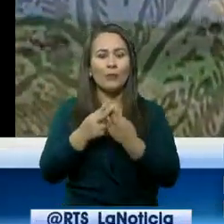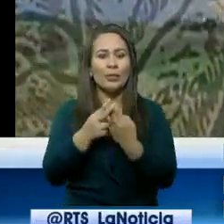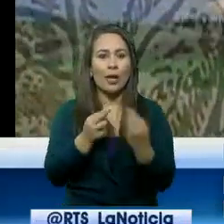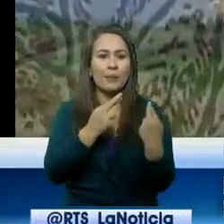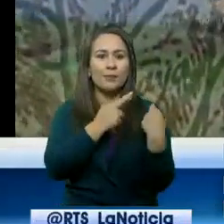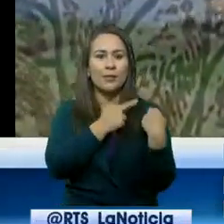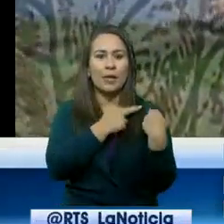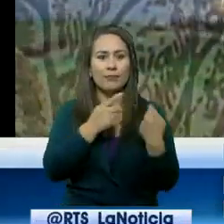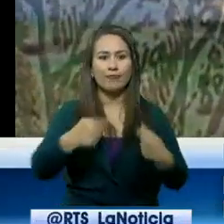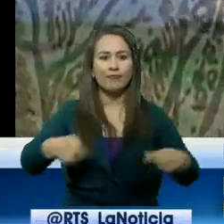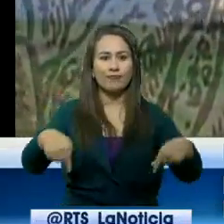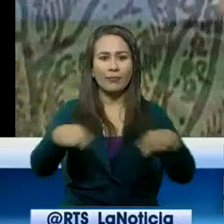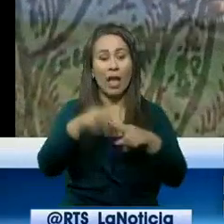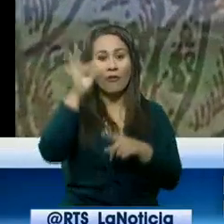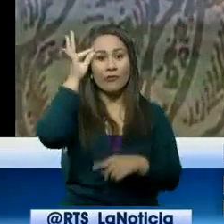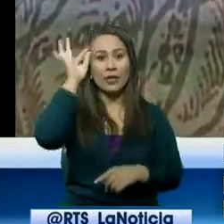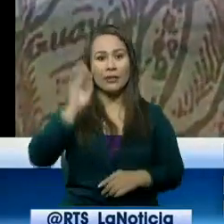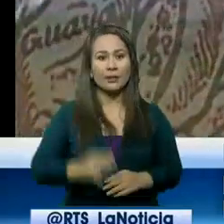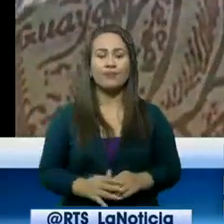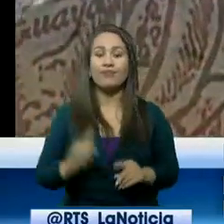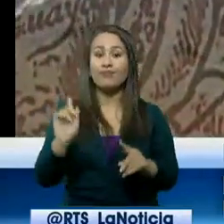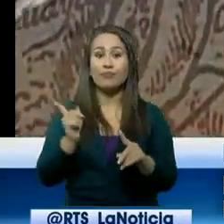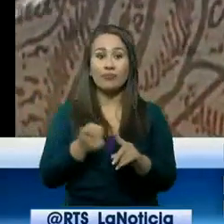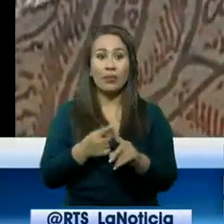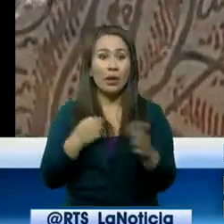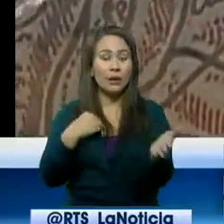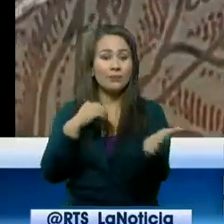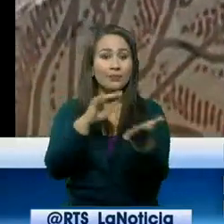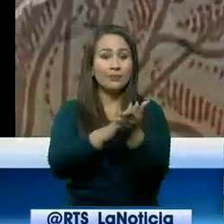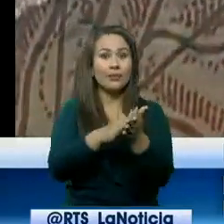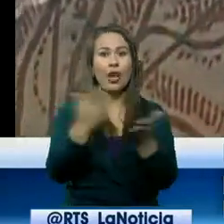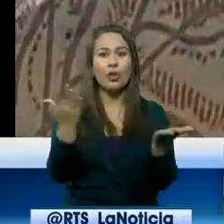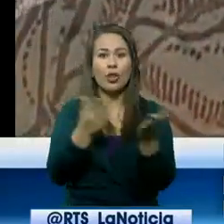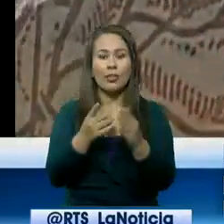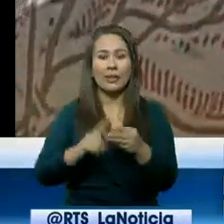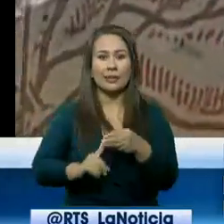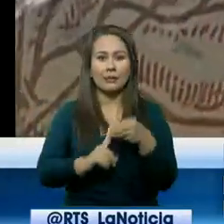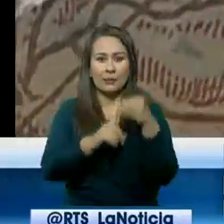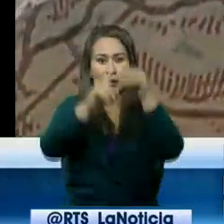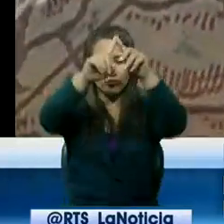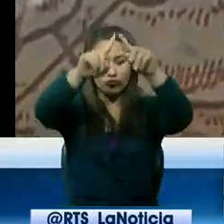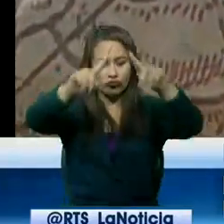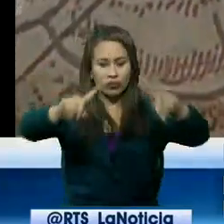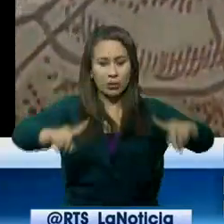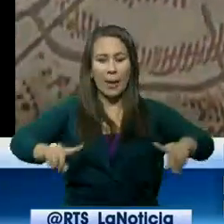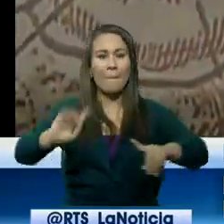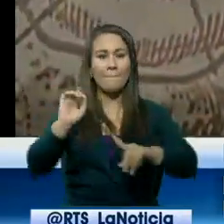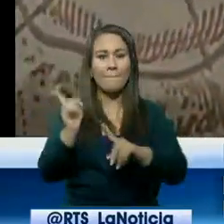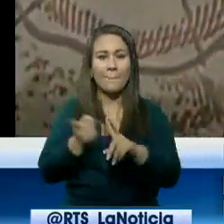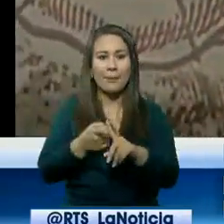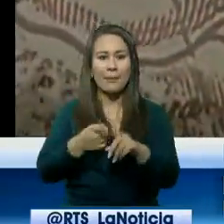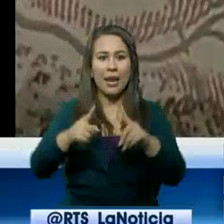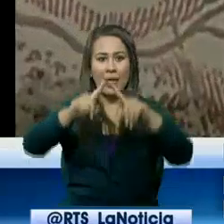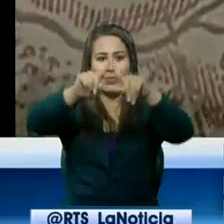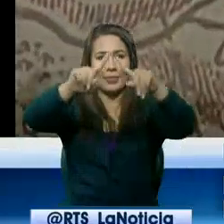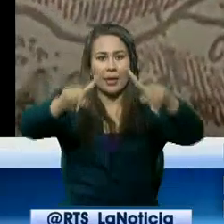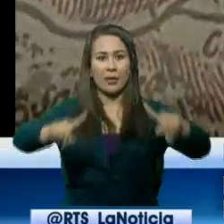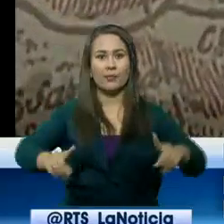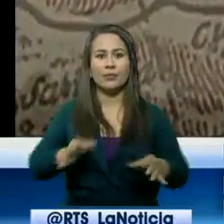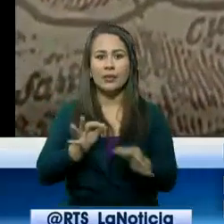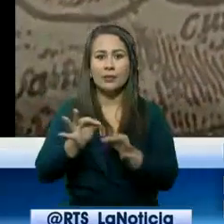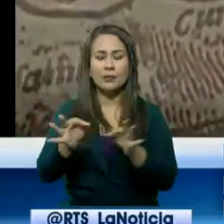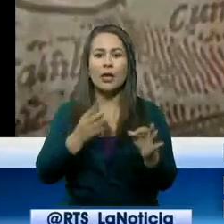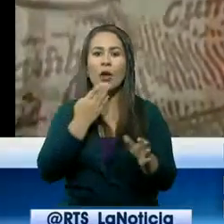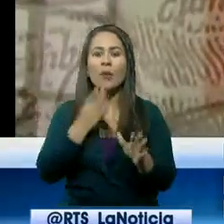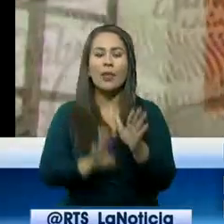geodésicas francesas. Fue el primer punto de el primer punto de referencia de la primera triangulación que ellos